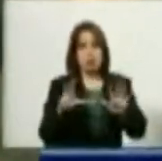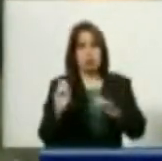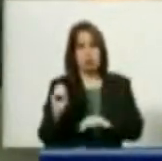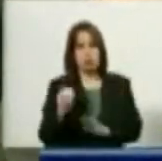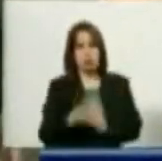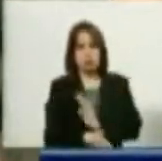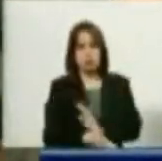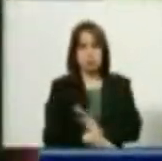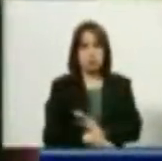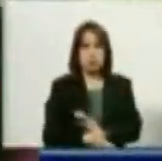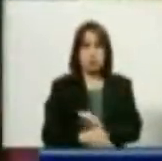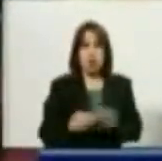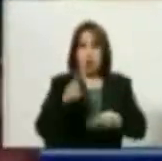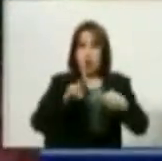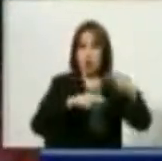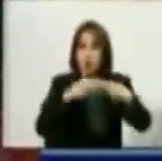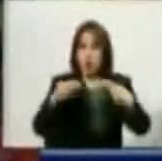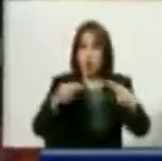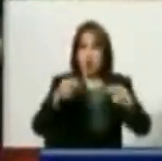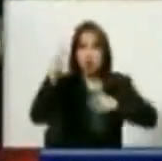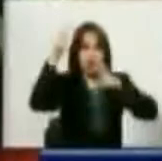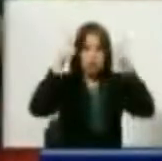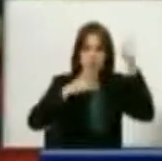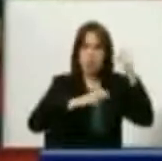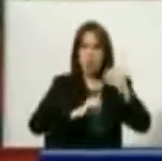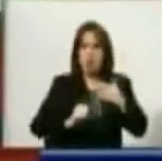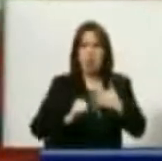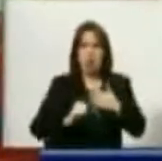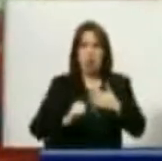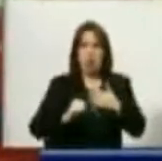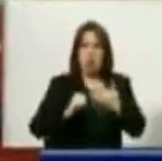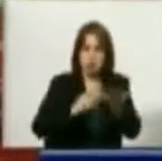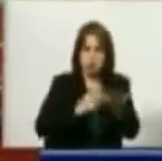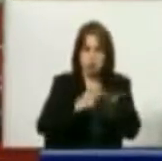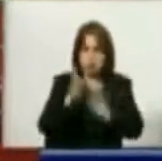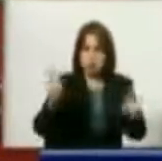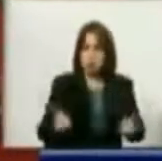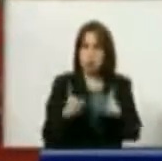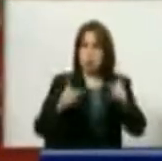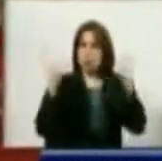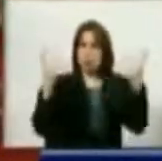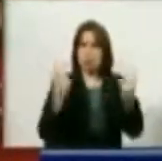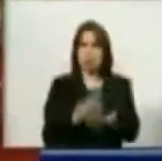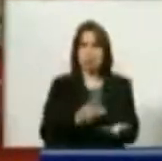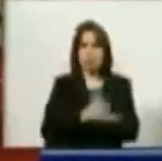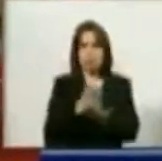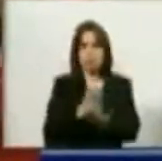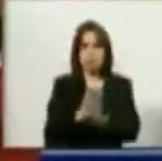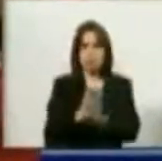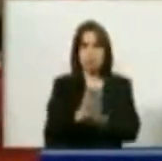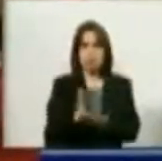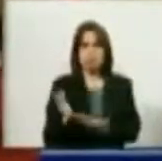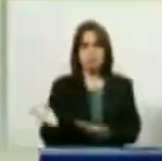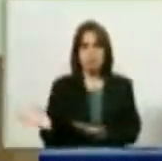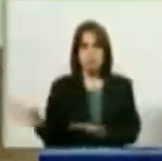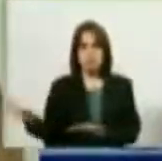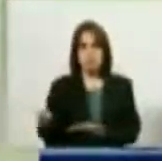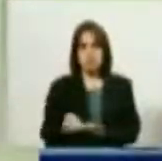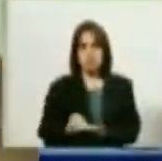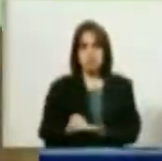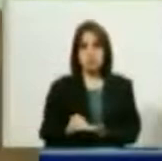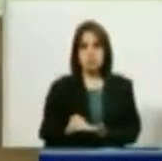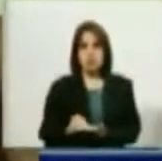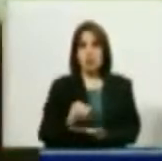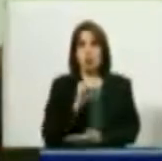chavismo es numeral chavismo es con más de